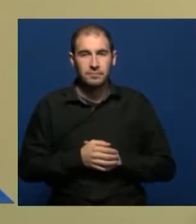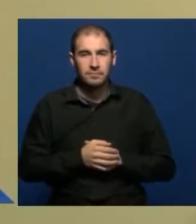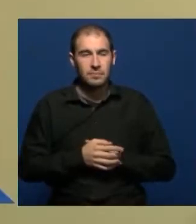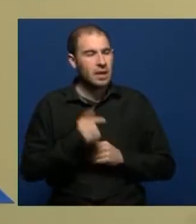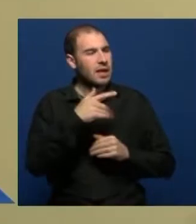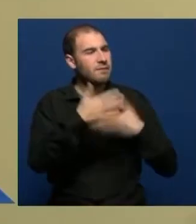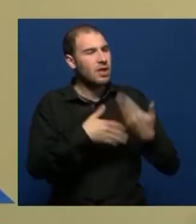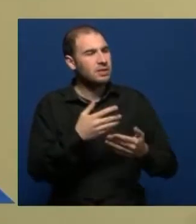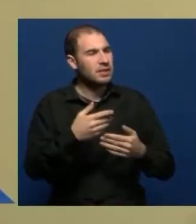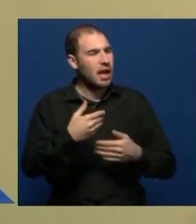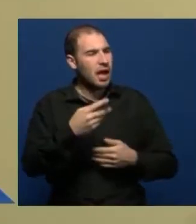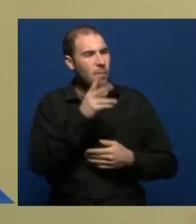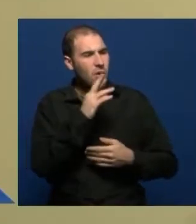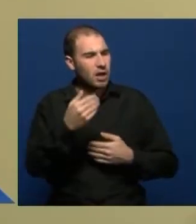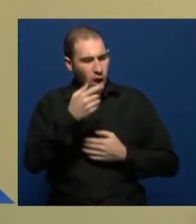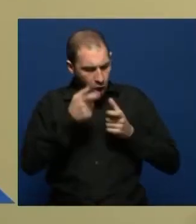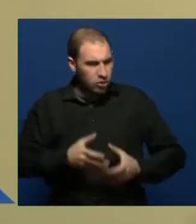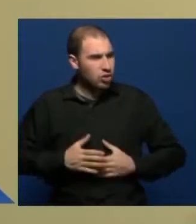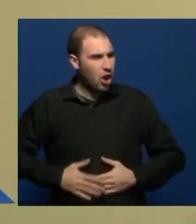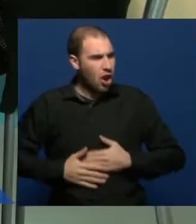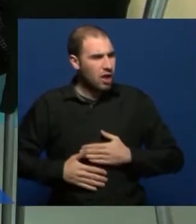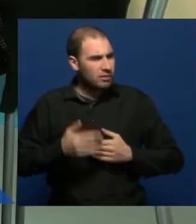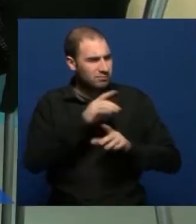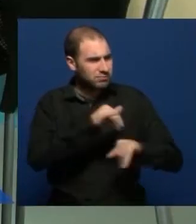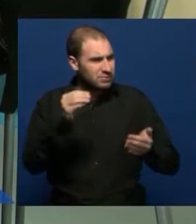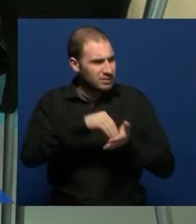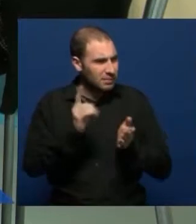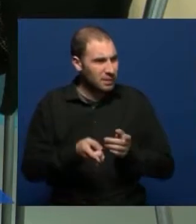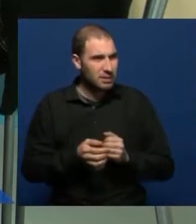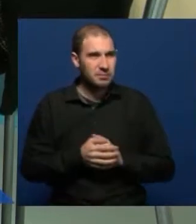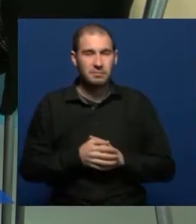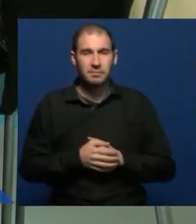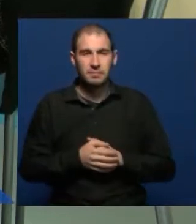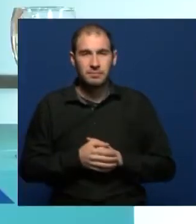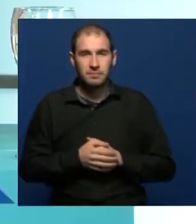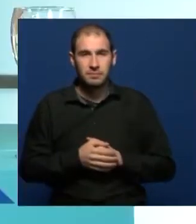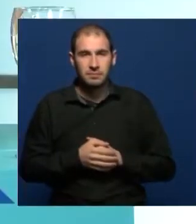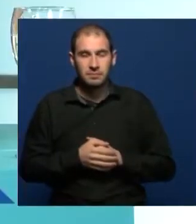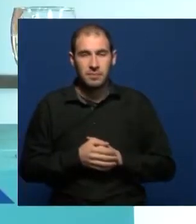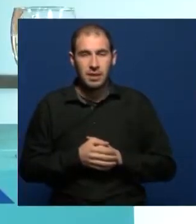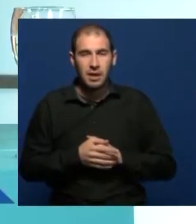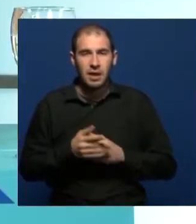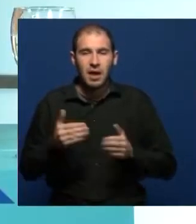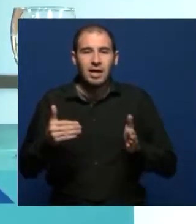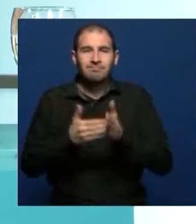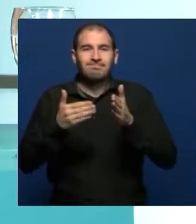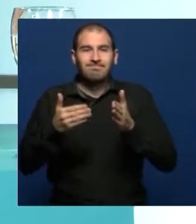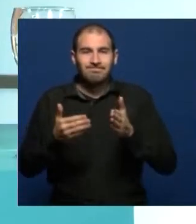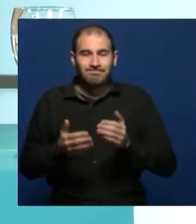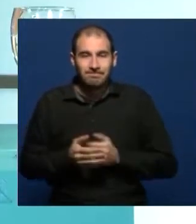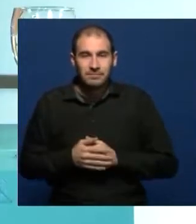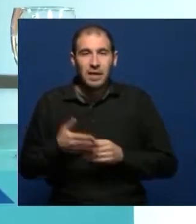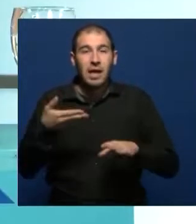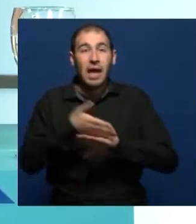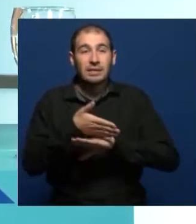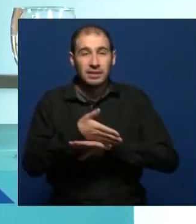¿Sobre la violencia obstétrica también está planteado en esta campaña gráfica, Patricia? Bueno, el impedimento del